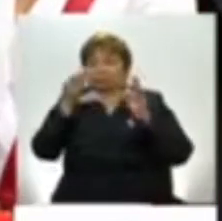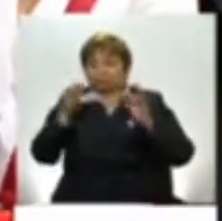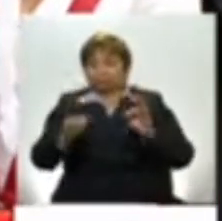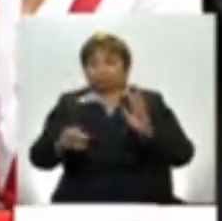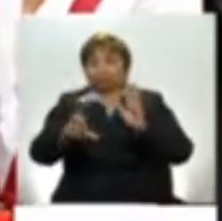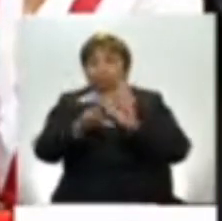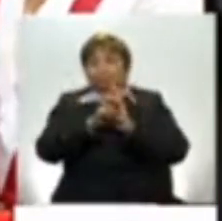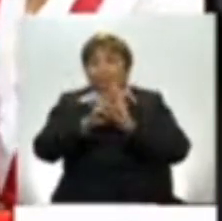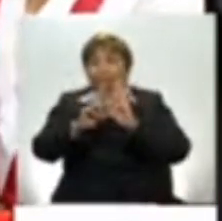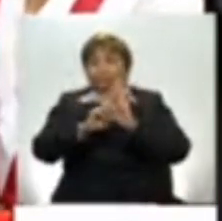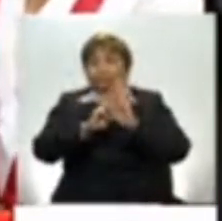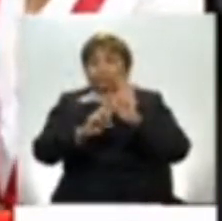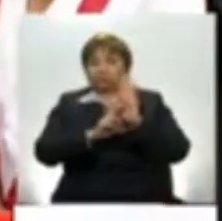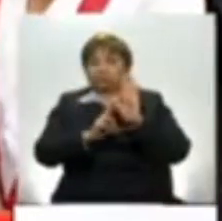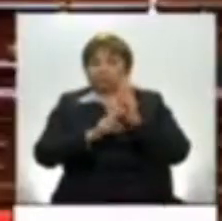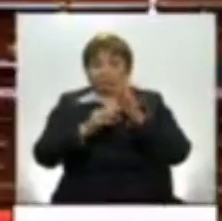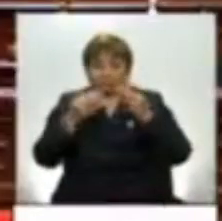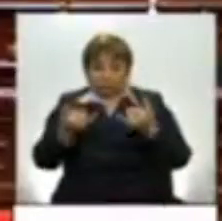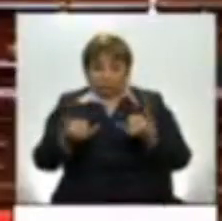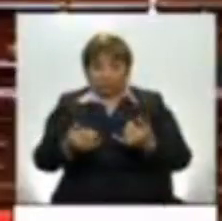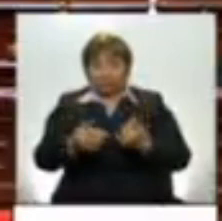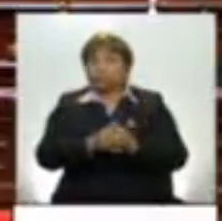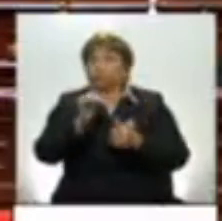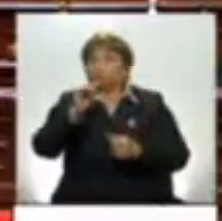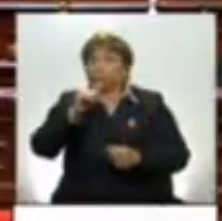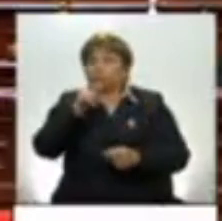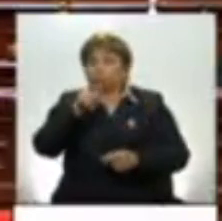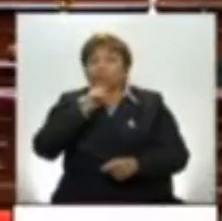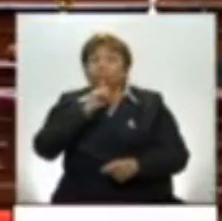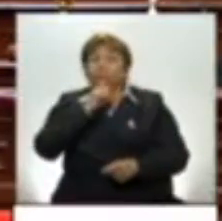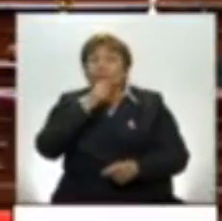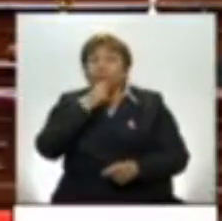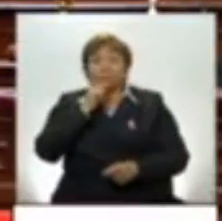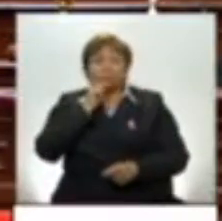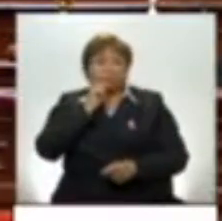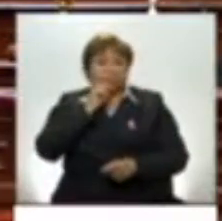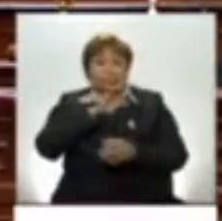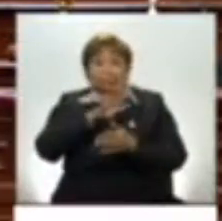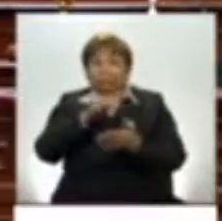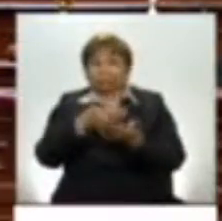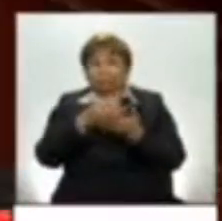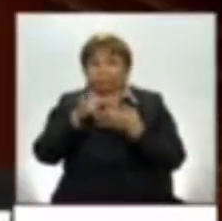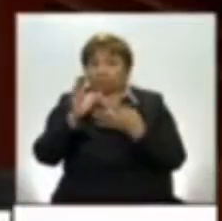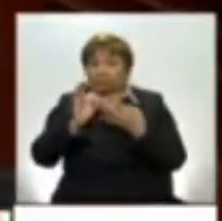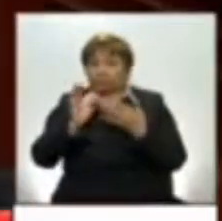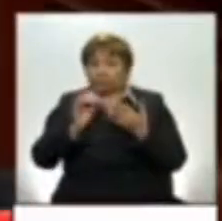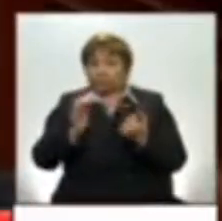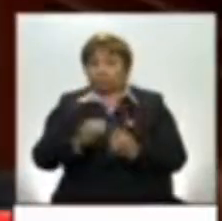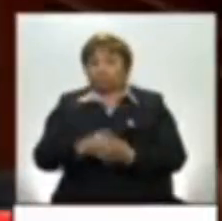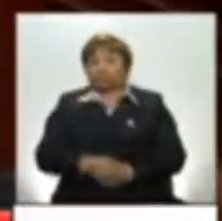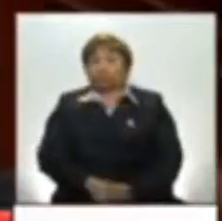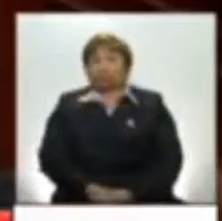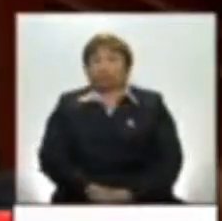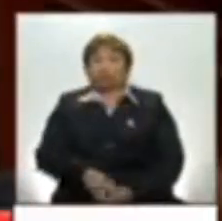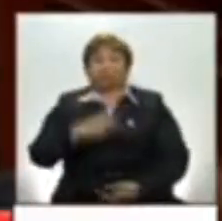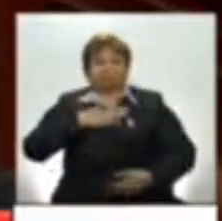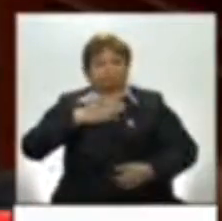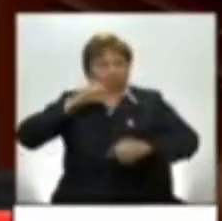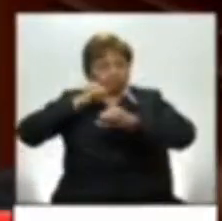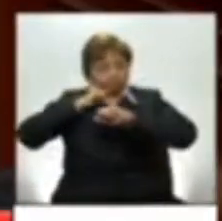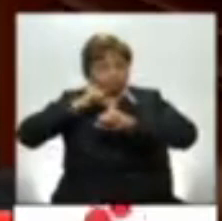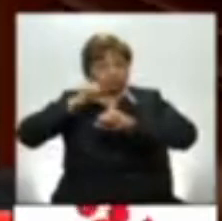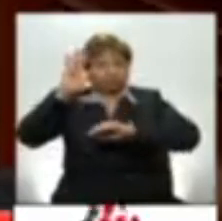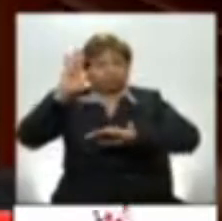legales y reglamentarias vigentes y guardar secreto en los asuntos así calificados? Defenderé al